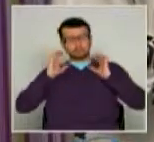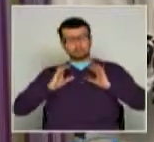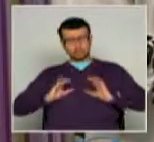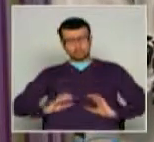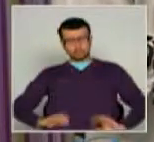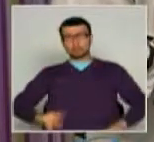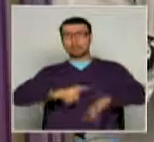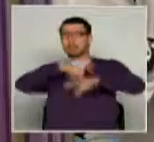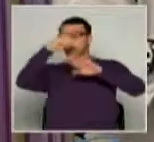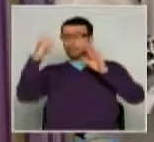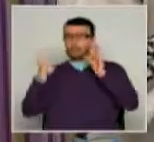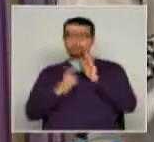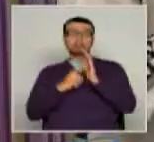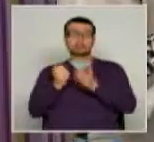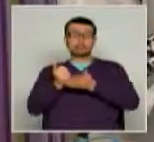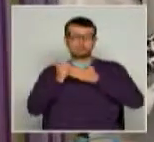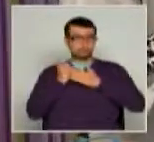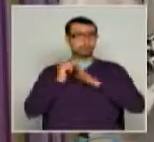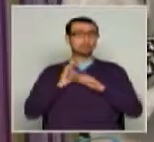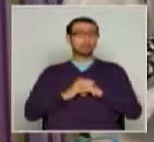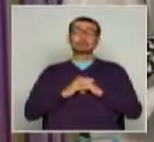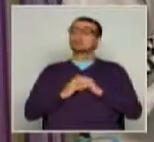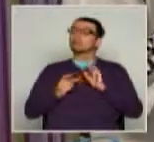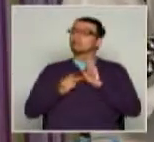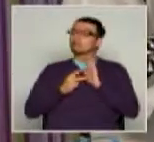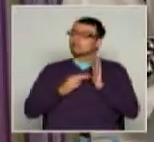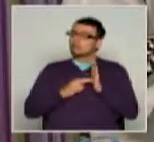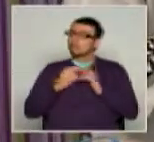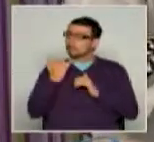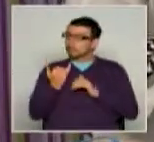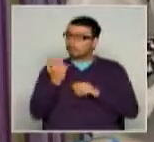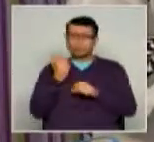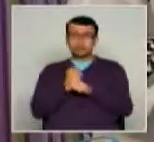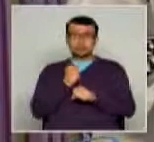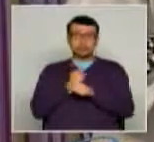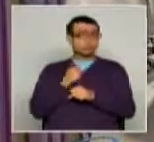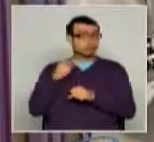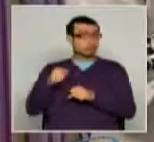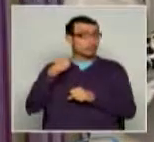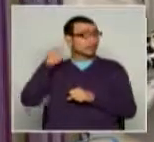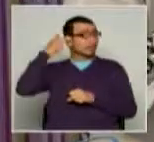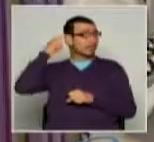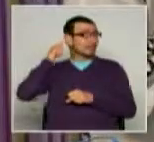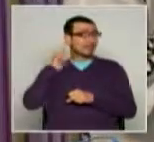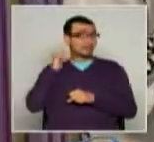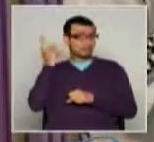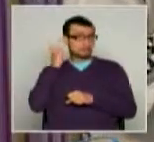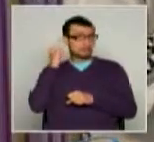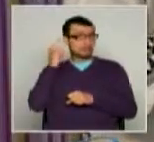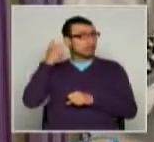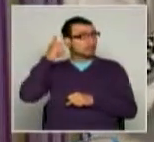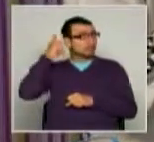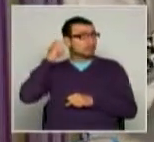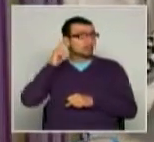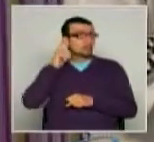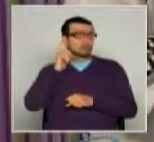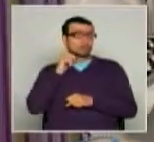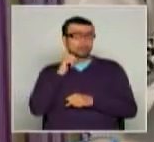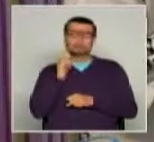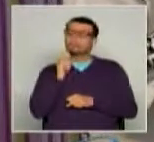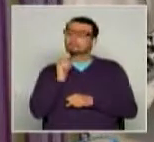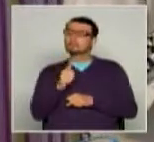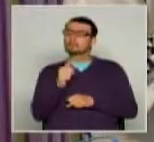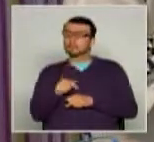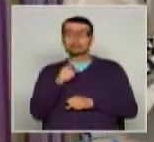holística. Entonces, vamos a trabajar ahorita en la oreja derecha de José, porque él es un